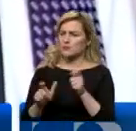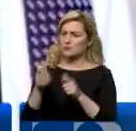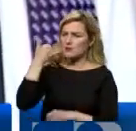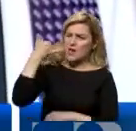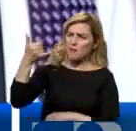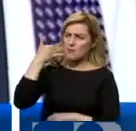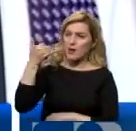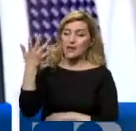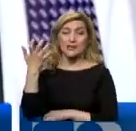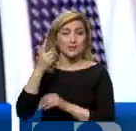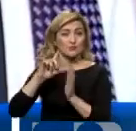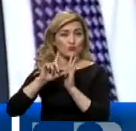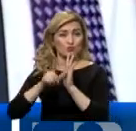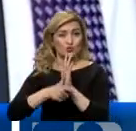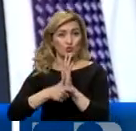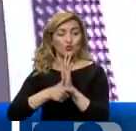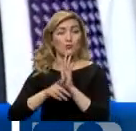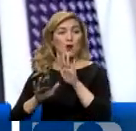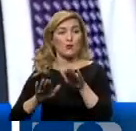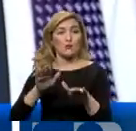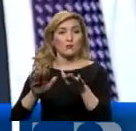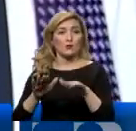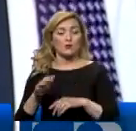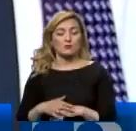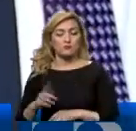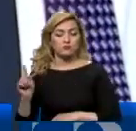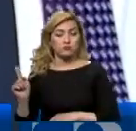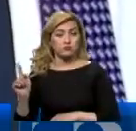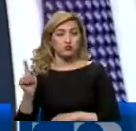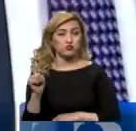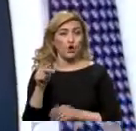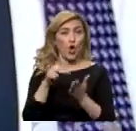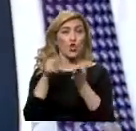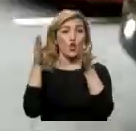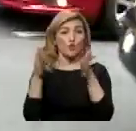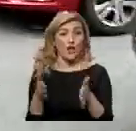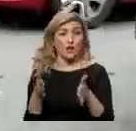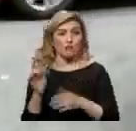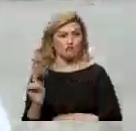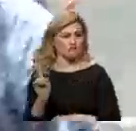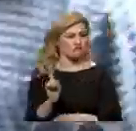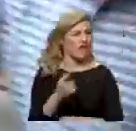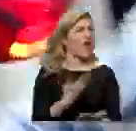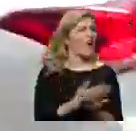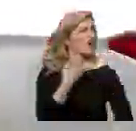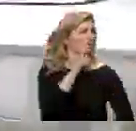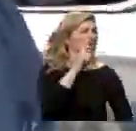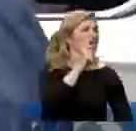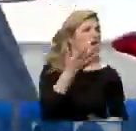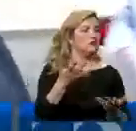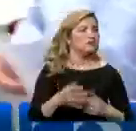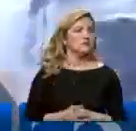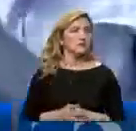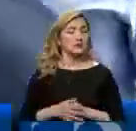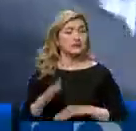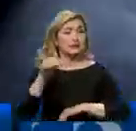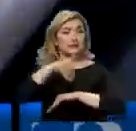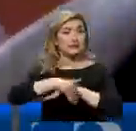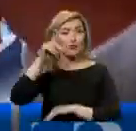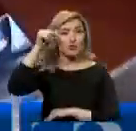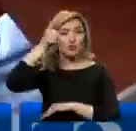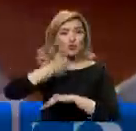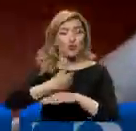después de 15 minutos aproximadamente se acerca a esta persona que dice que es notario. Esta tarde, el gobernador del Guayas y el director